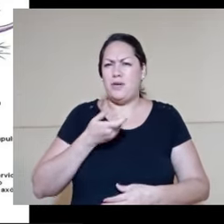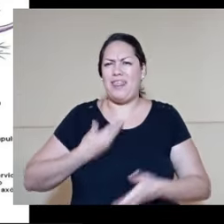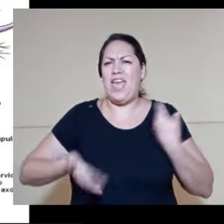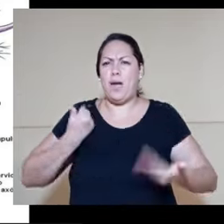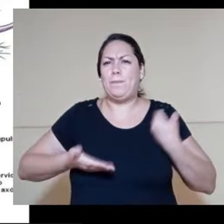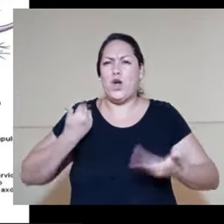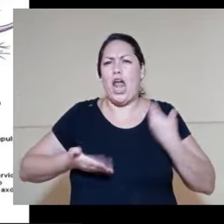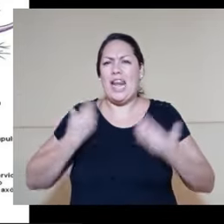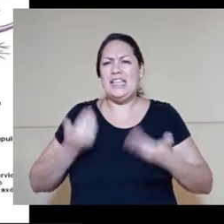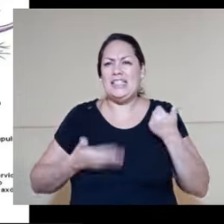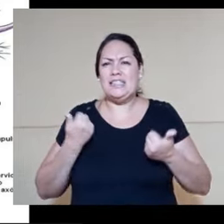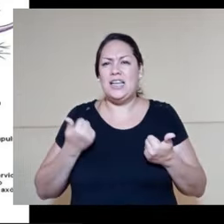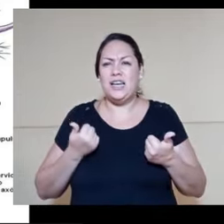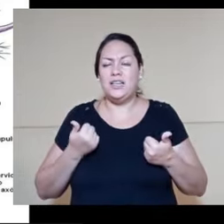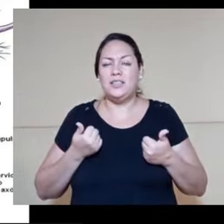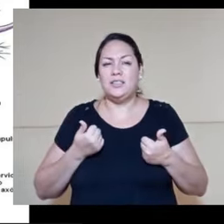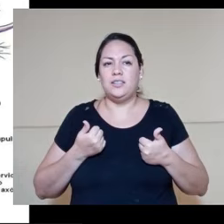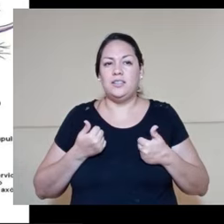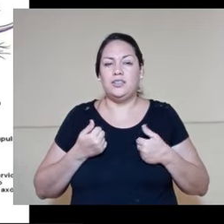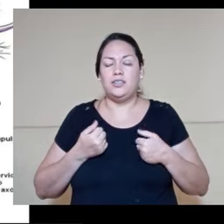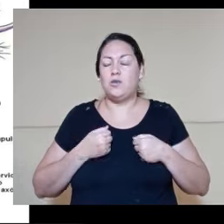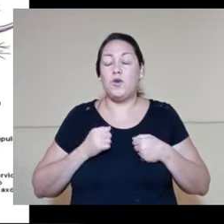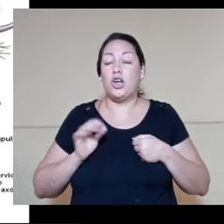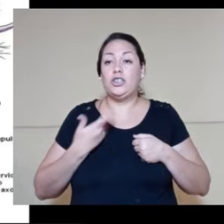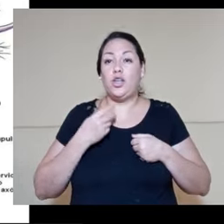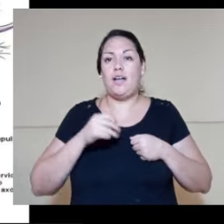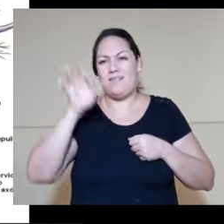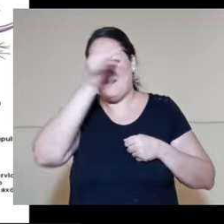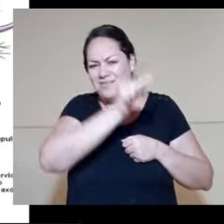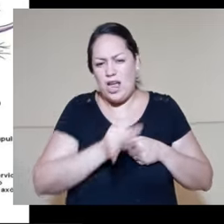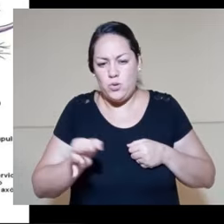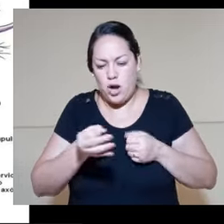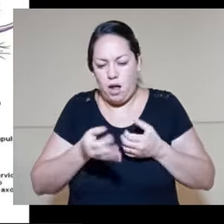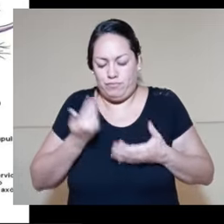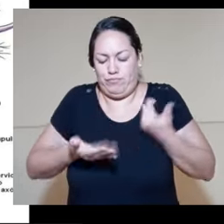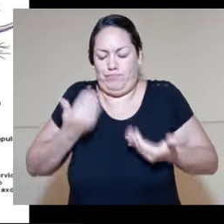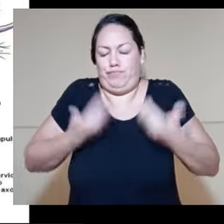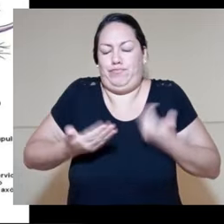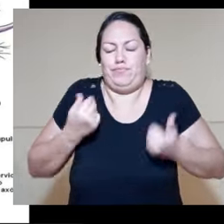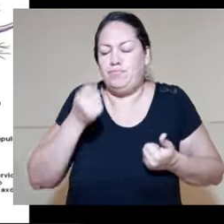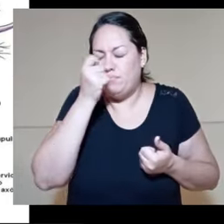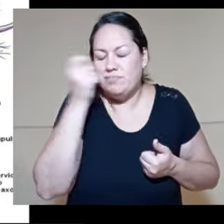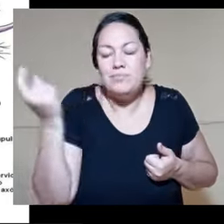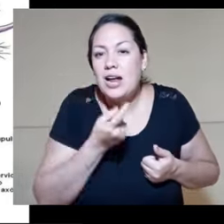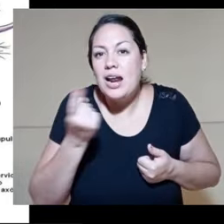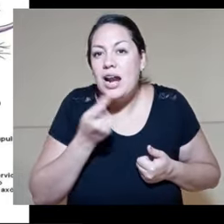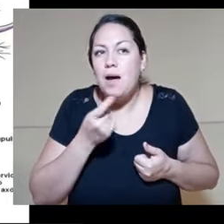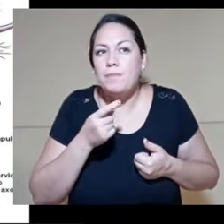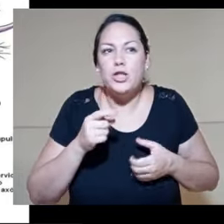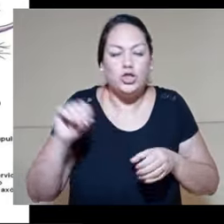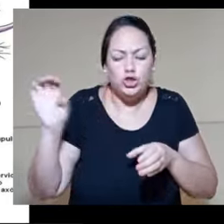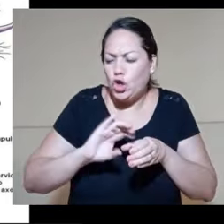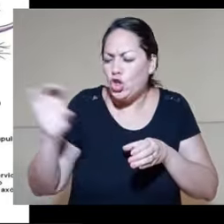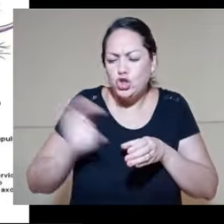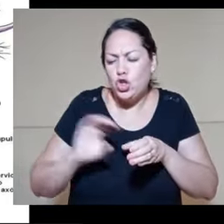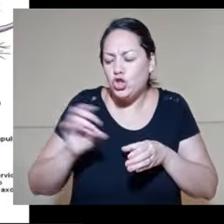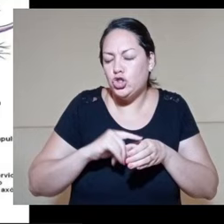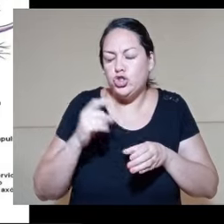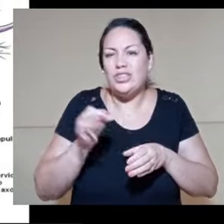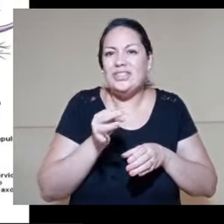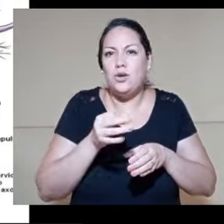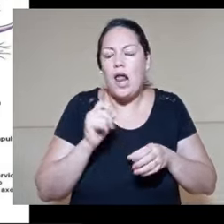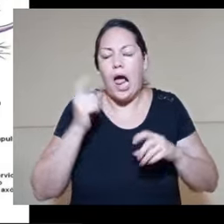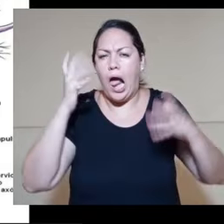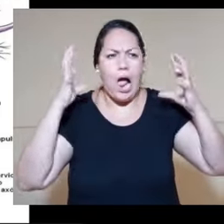con tanta intensidad que produce esa despolarización masiva de las neuronas, con gran cantidad